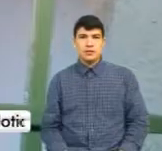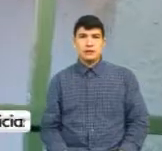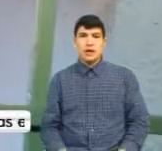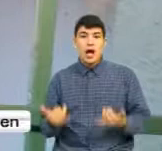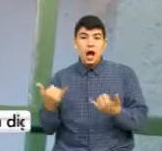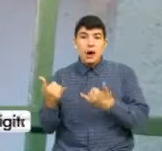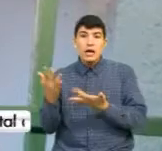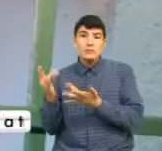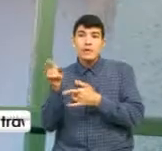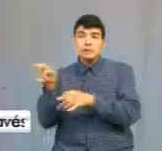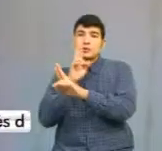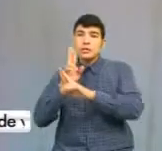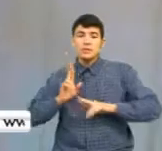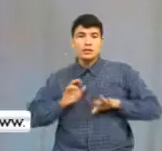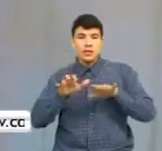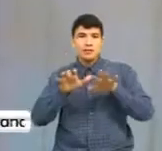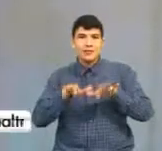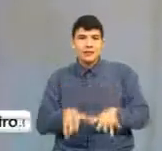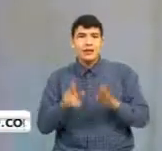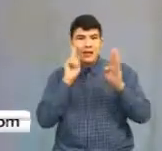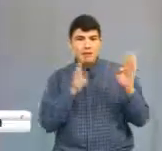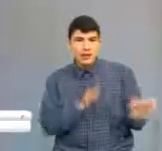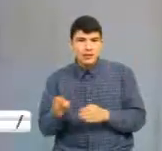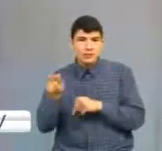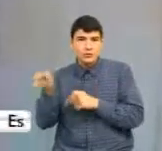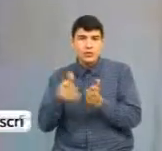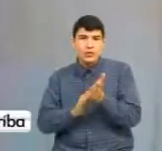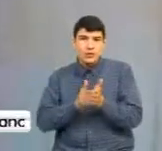la respuesta por parte de la secretaria de planeación de floridablanca ante este caso